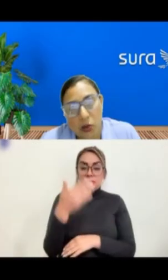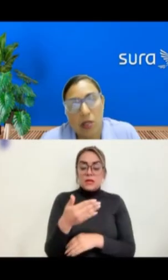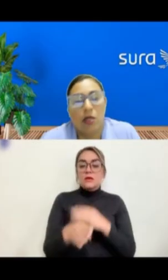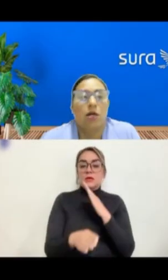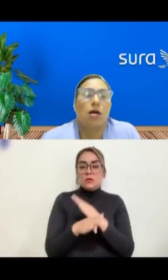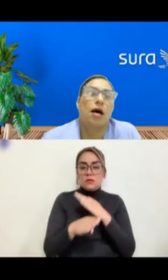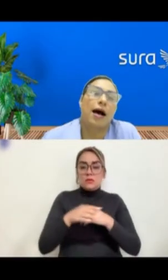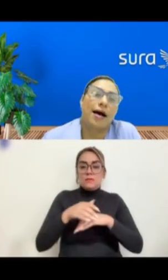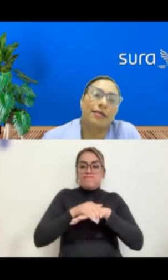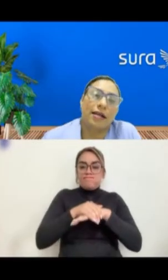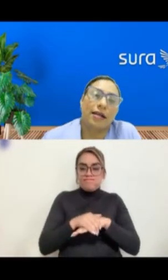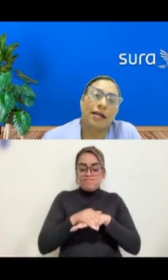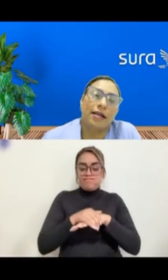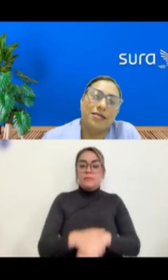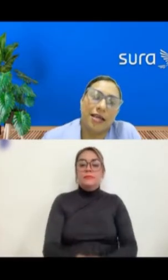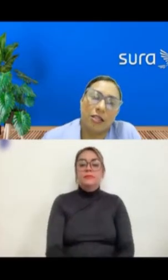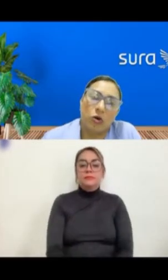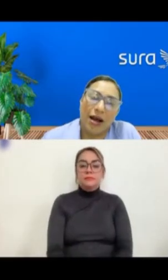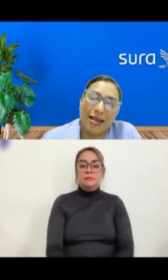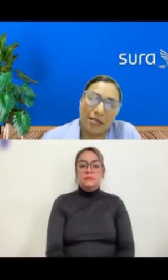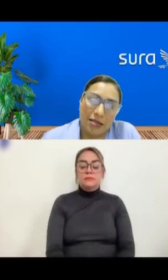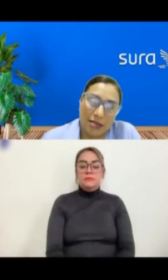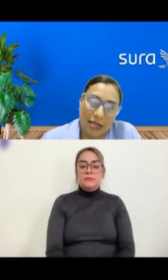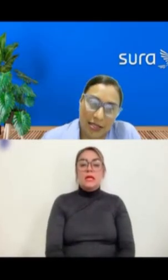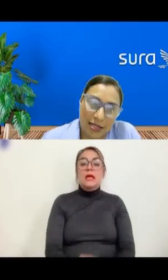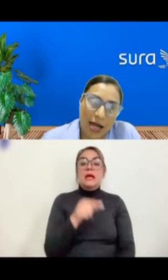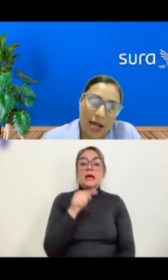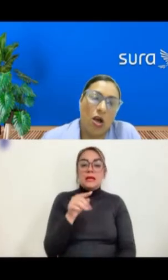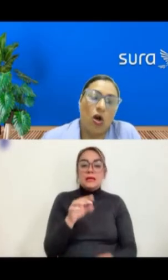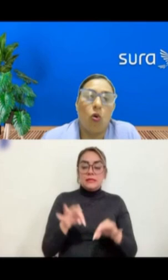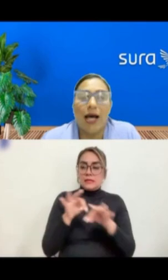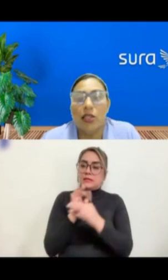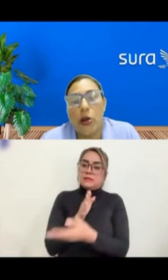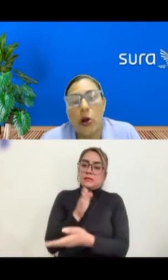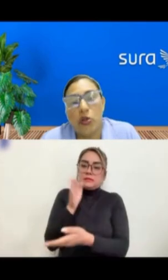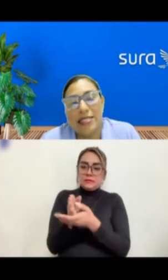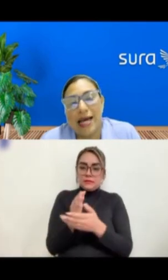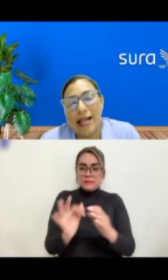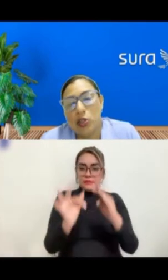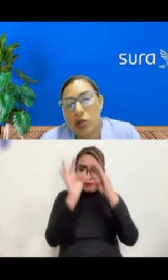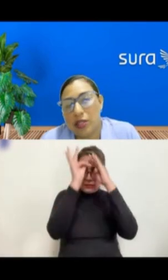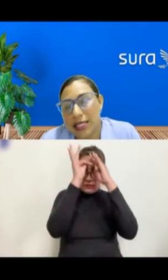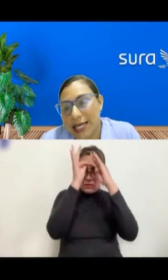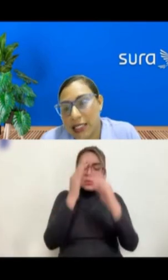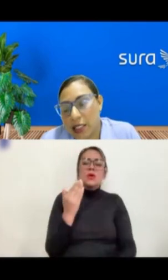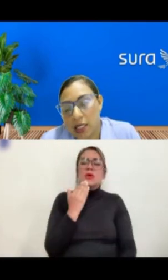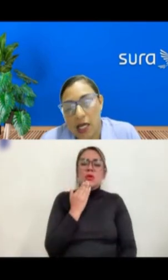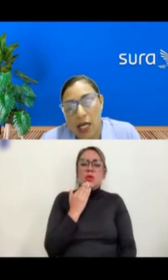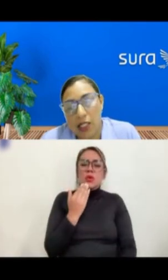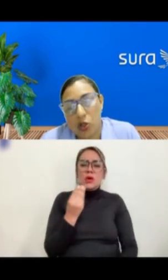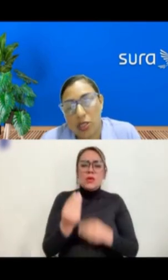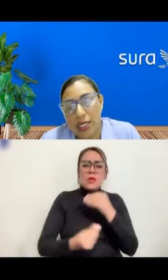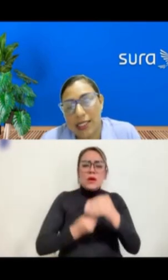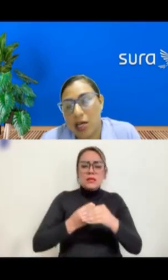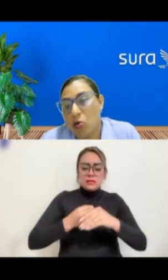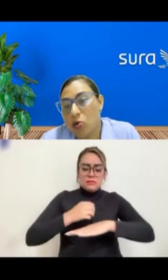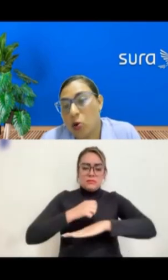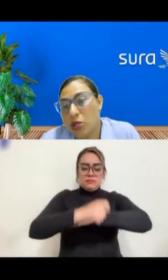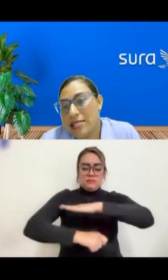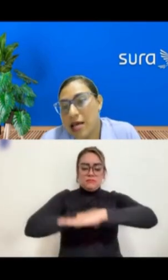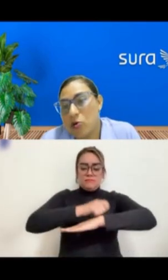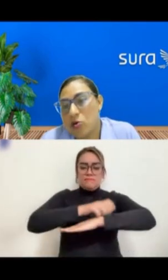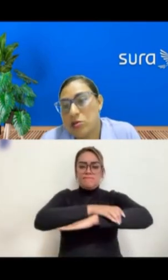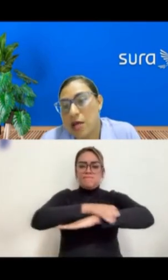sigo haciendo presión hasta llegar al centro asistencial. ¿Cuándo voy a utilizar el torniquete? El